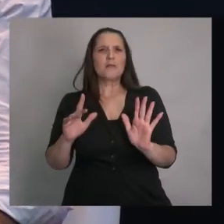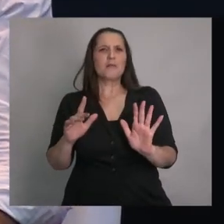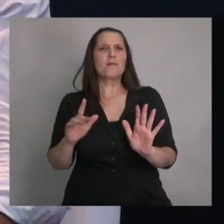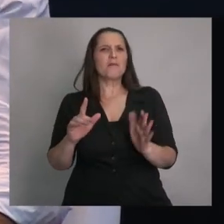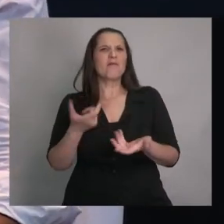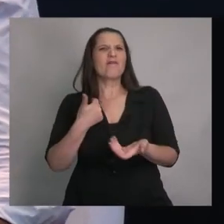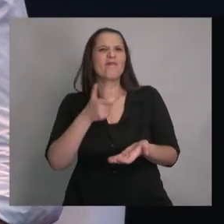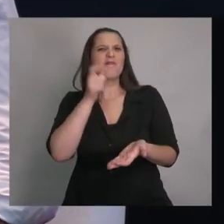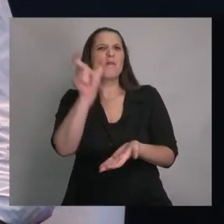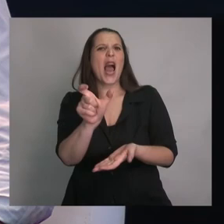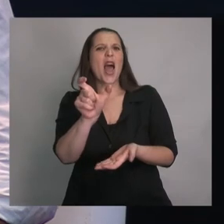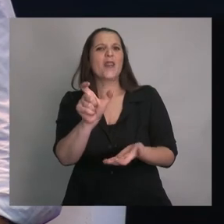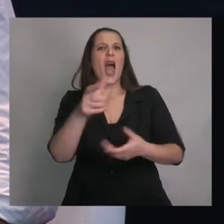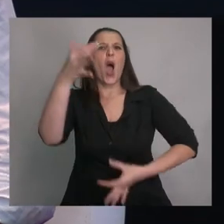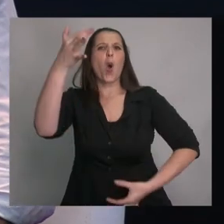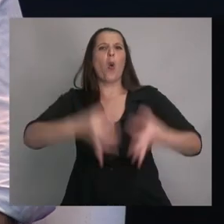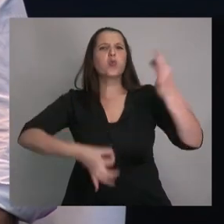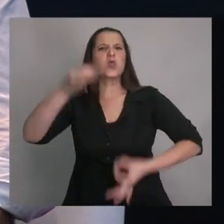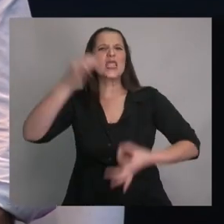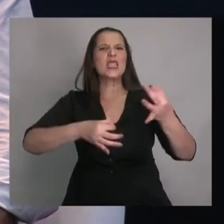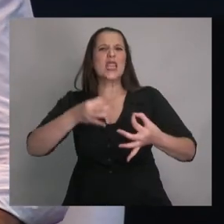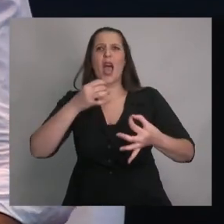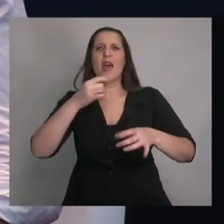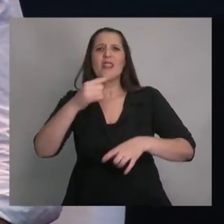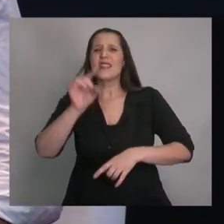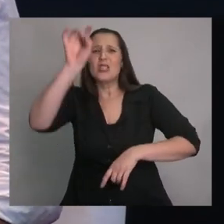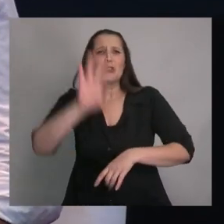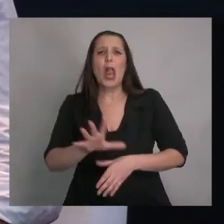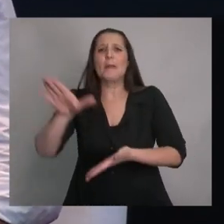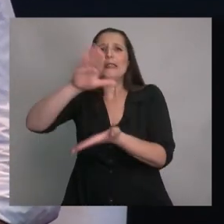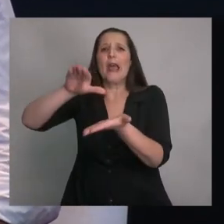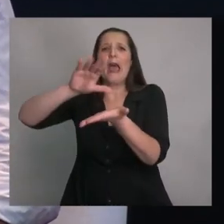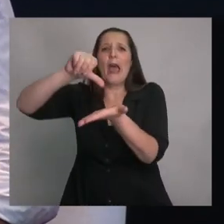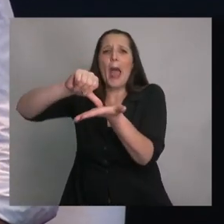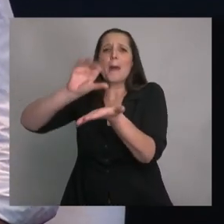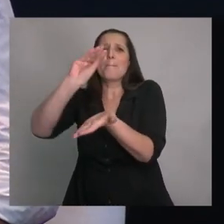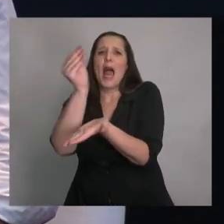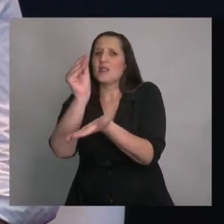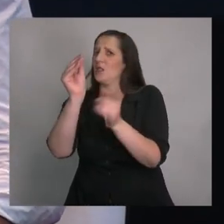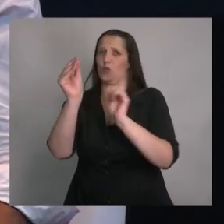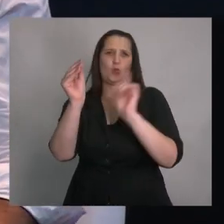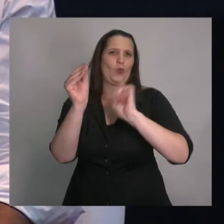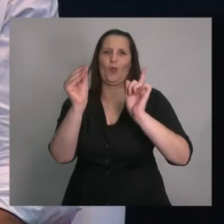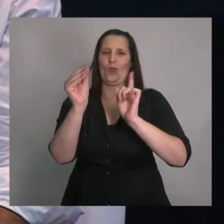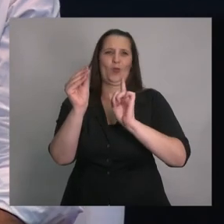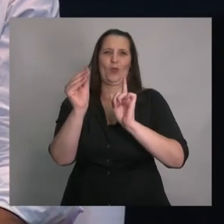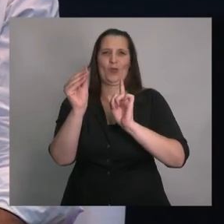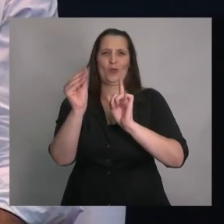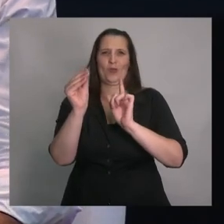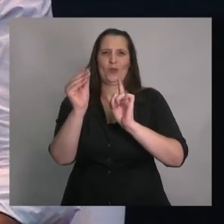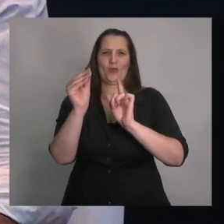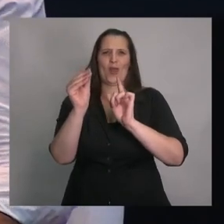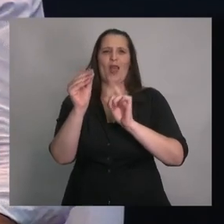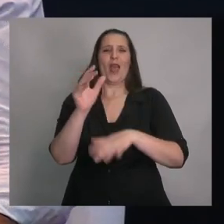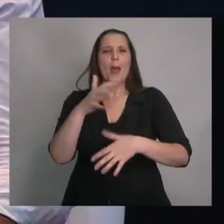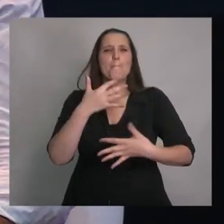no sea solamente en brasil el nombre de un ministerio en verdad hoy en